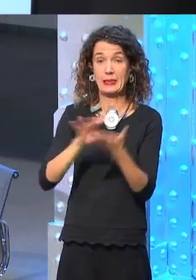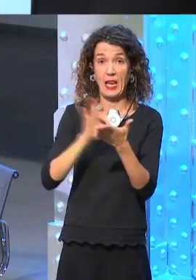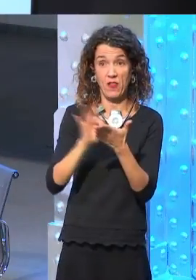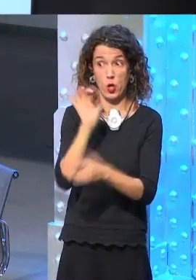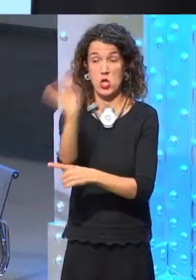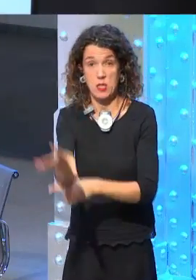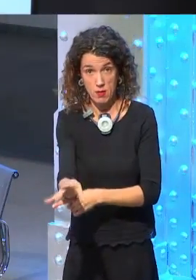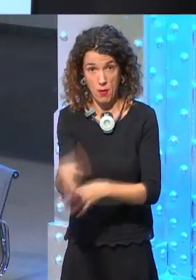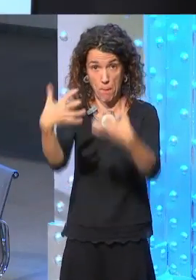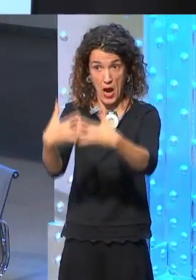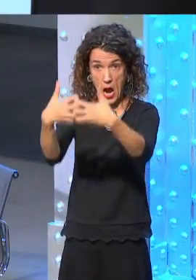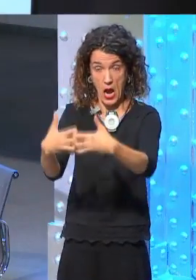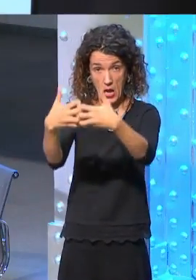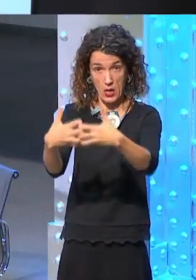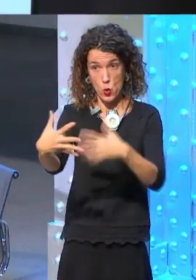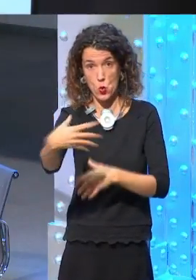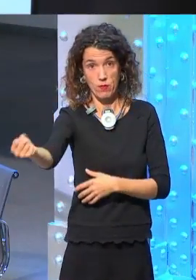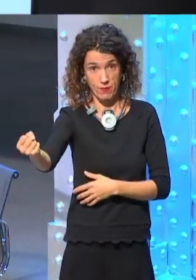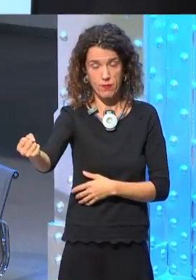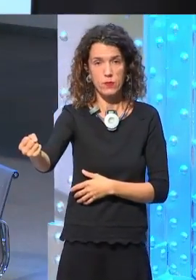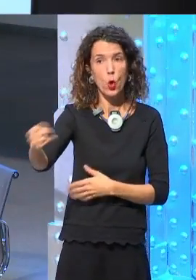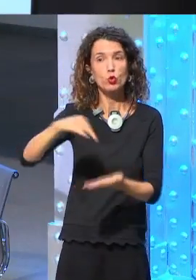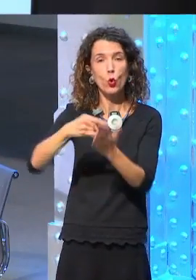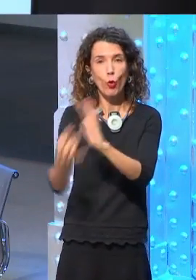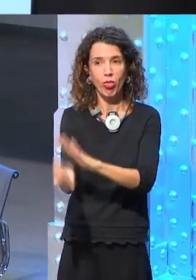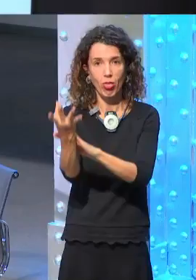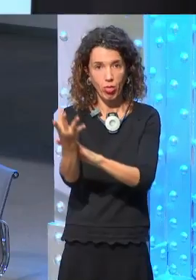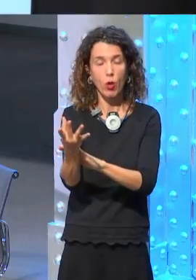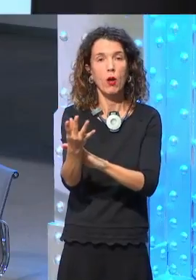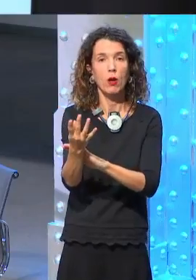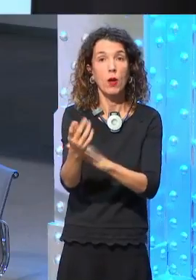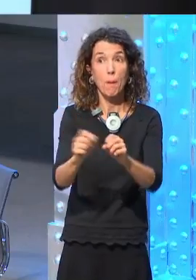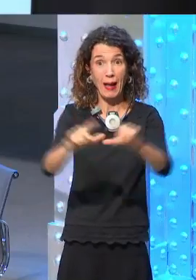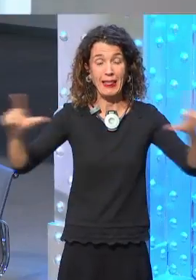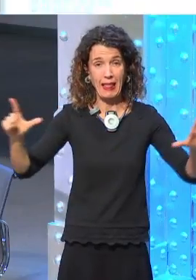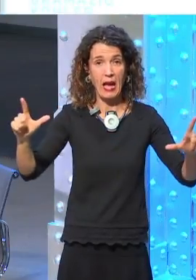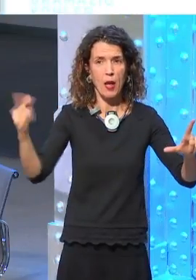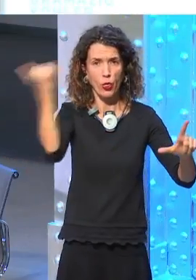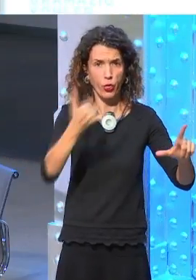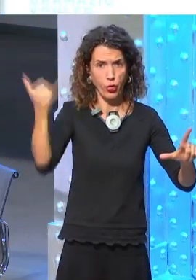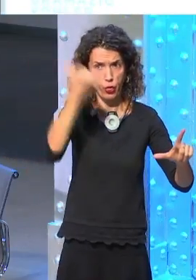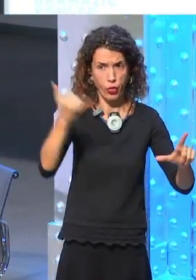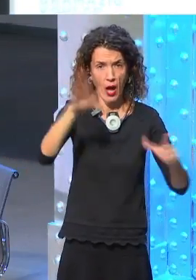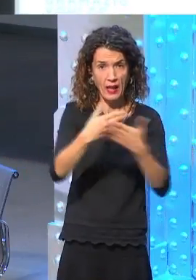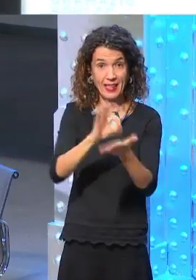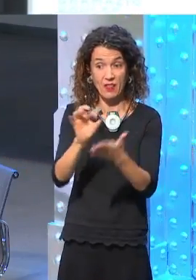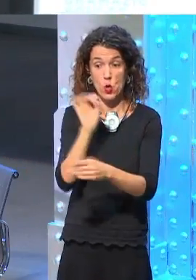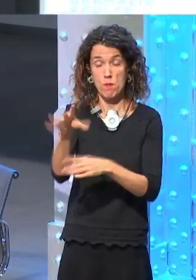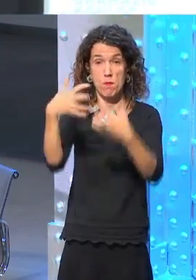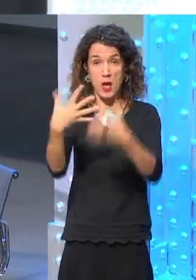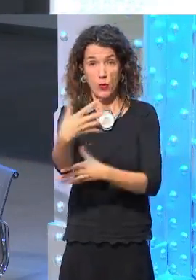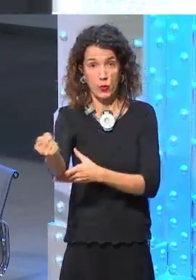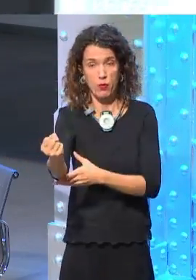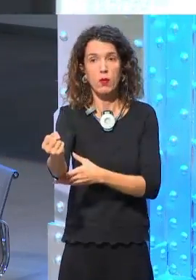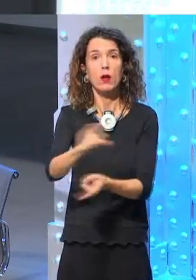que recrea esa solución. Y de una pantalla de baja resolución llega al servidor y